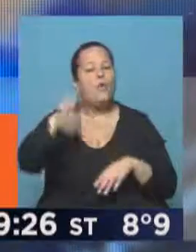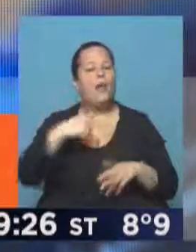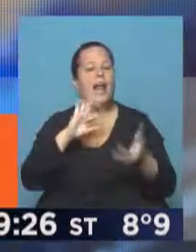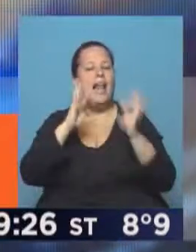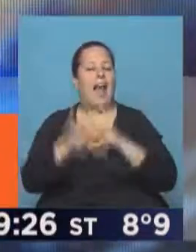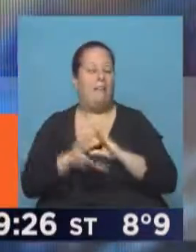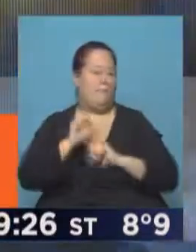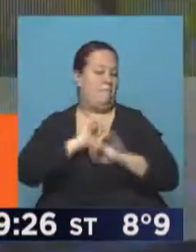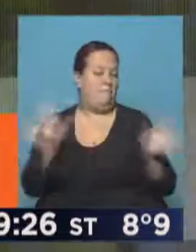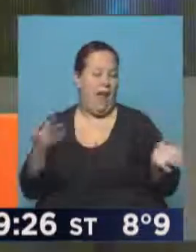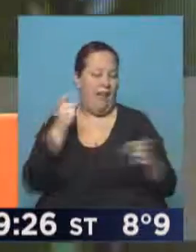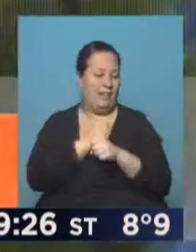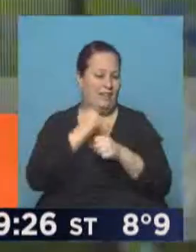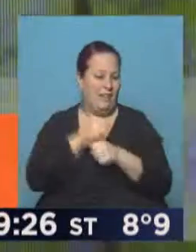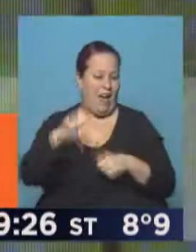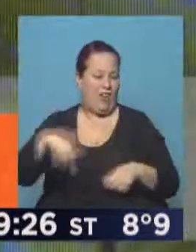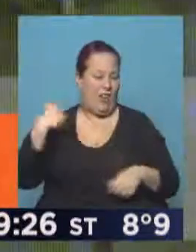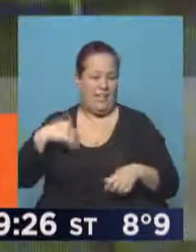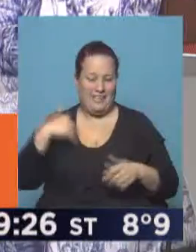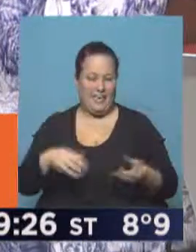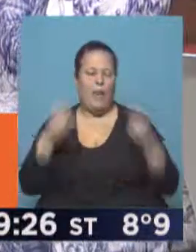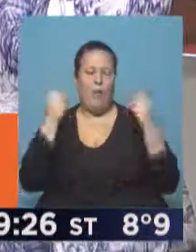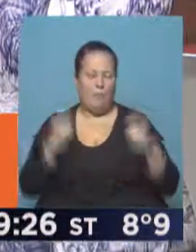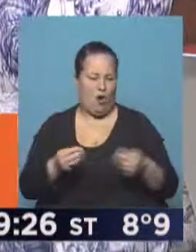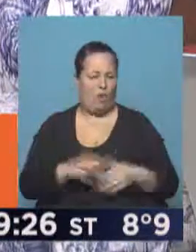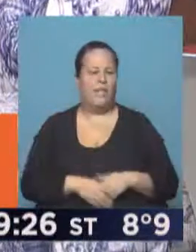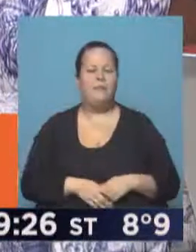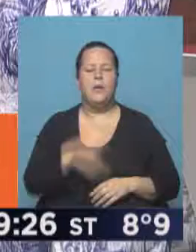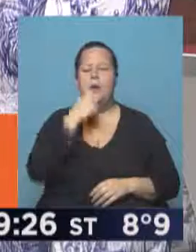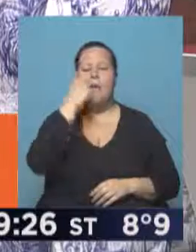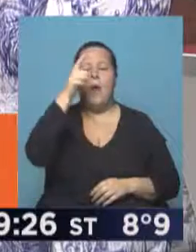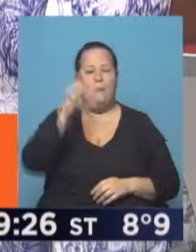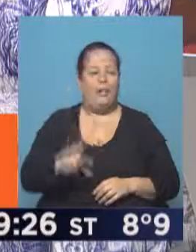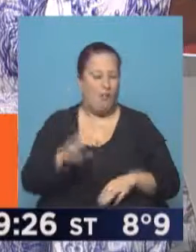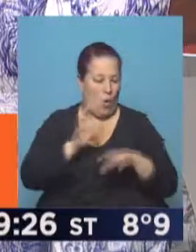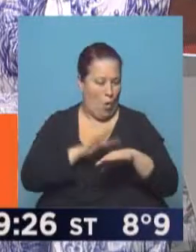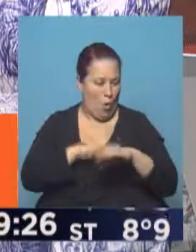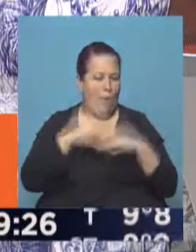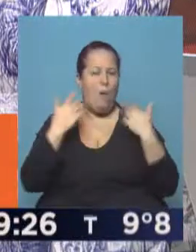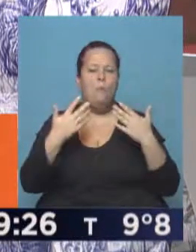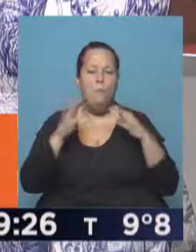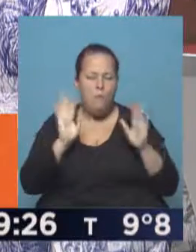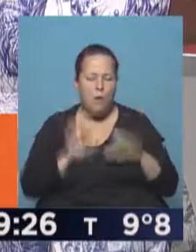sistema perverso que reina en la Argentina. ¿Por qué? Porque un procesado puede